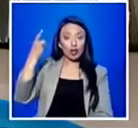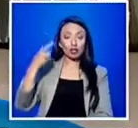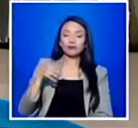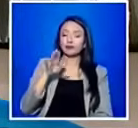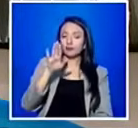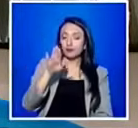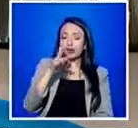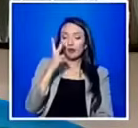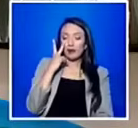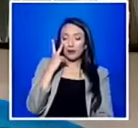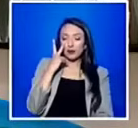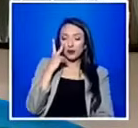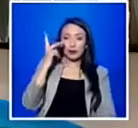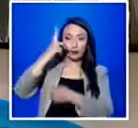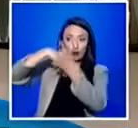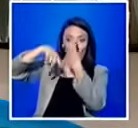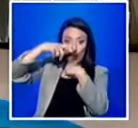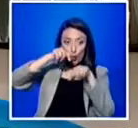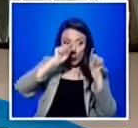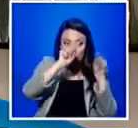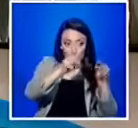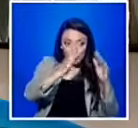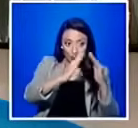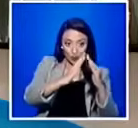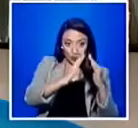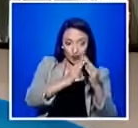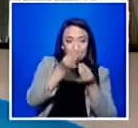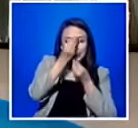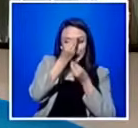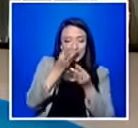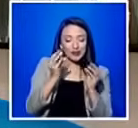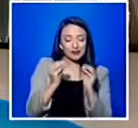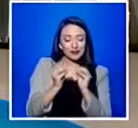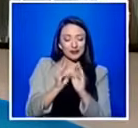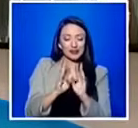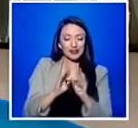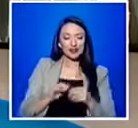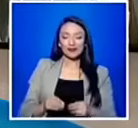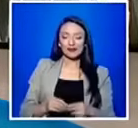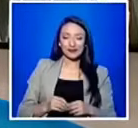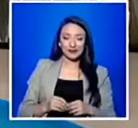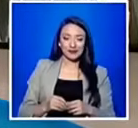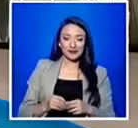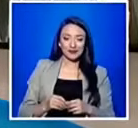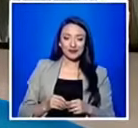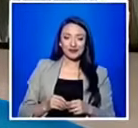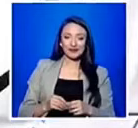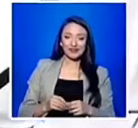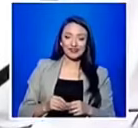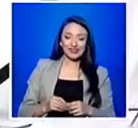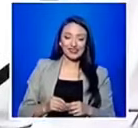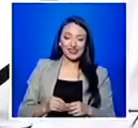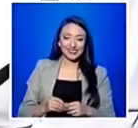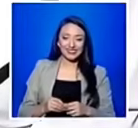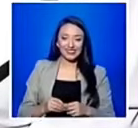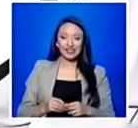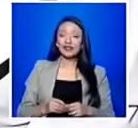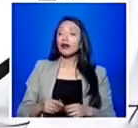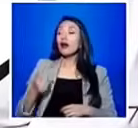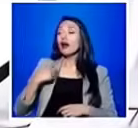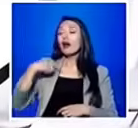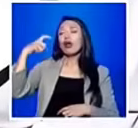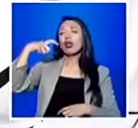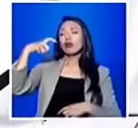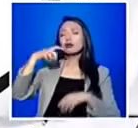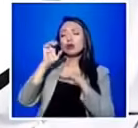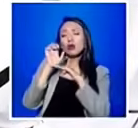Nacional. Andrea Marín regresó a su vivienda y nos cuenta más detalles de la ayuda que recibieron. Vamos a verlo. Yo lo único